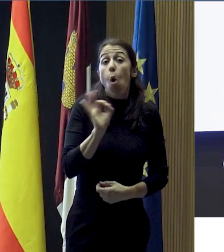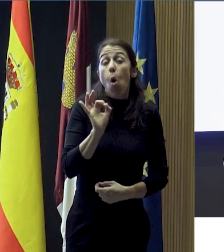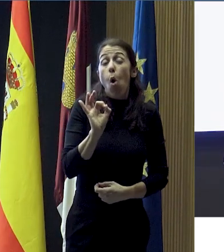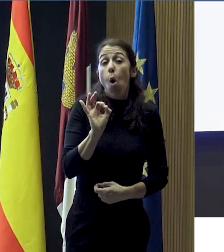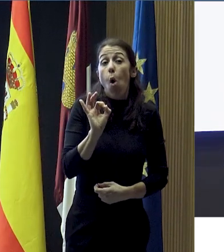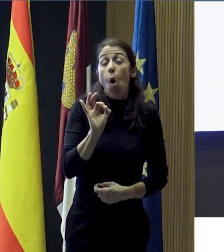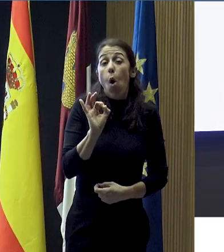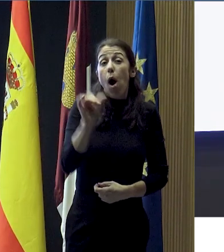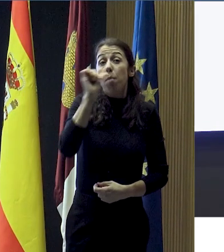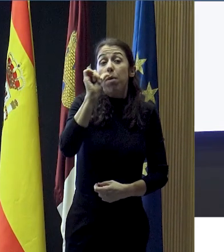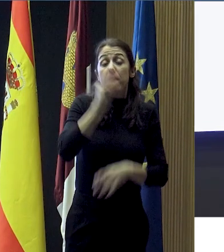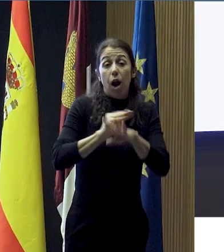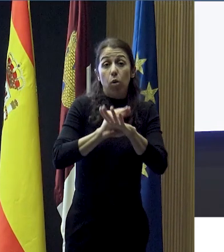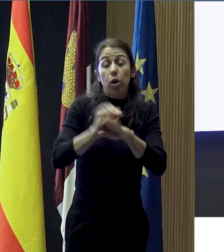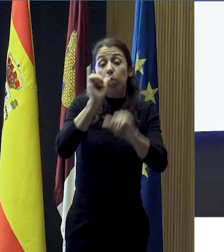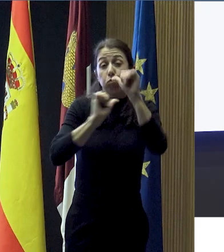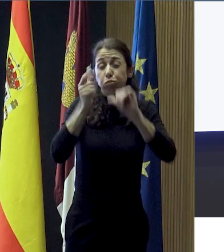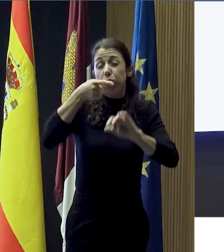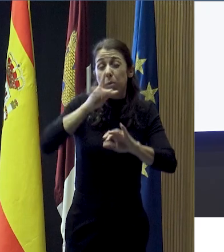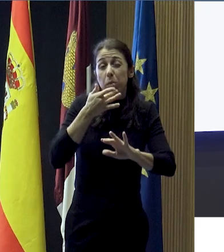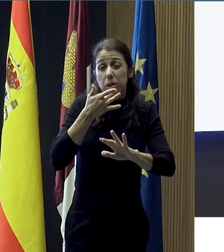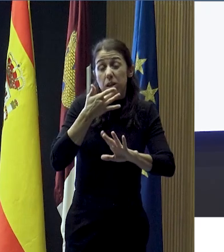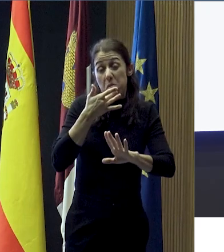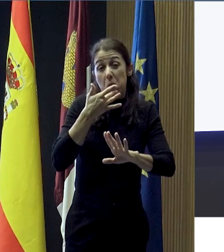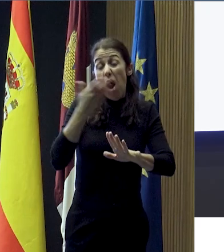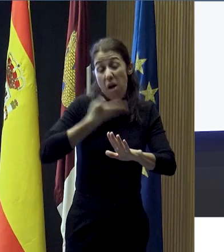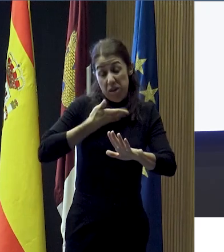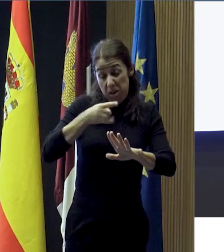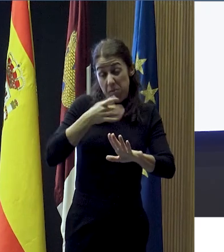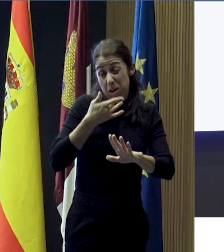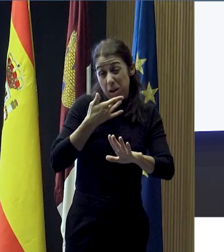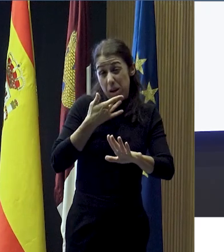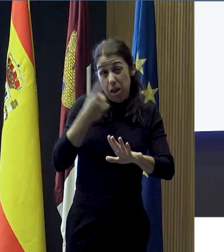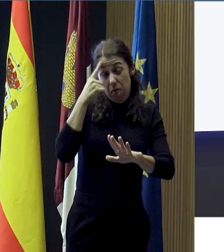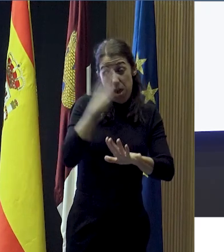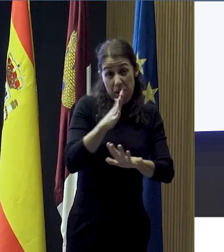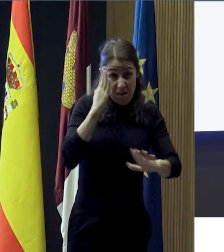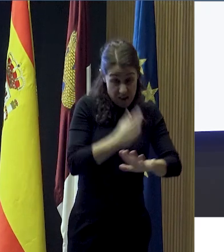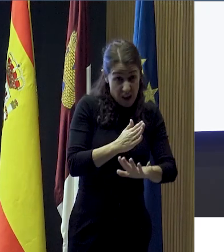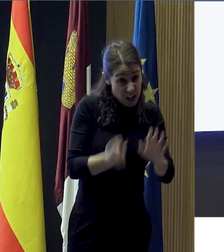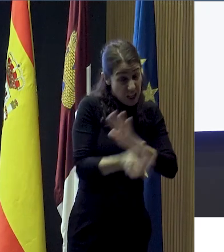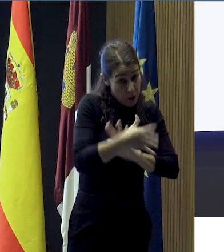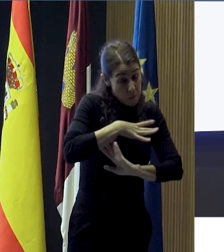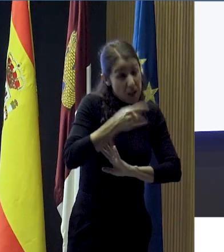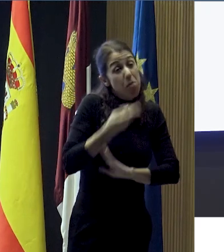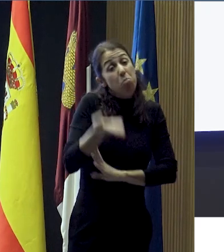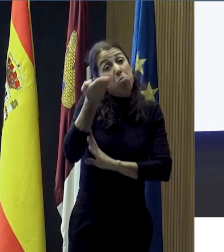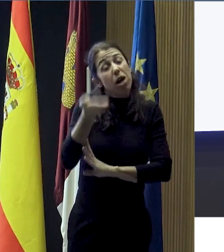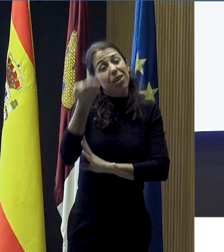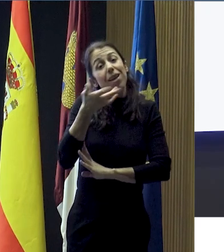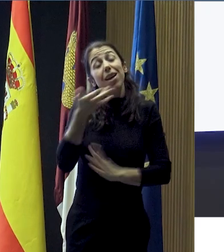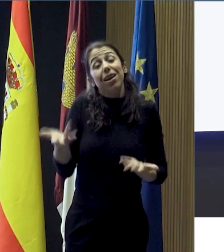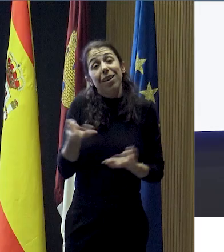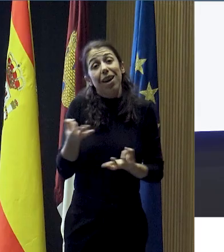de bebidas alcohólicas, también pueden influir y pueden dar lugar a demencia. Y, muy importante, la